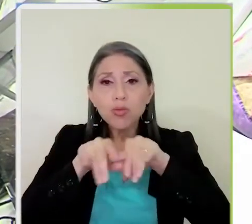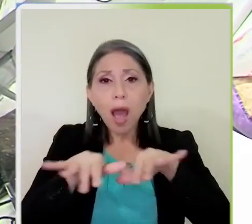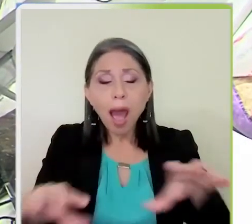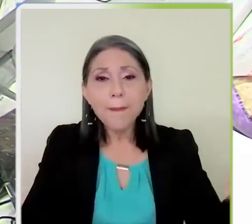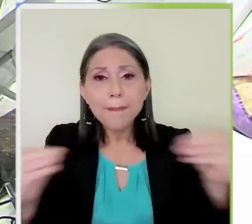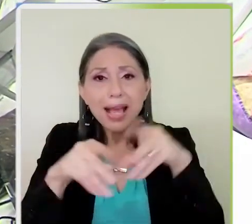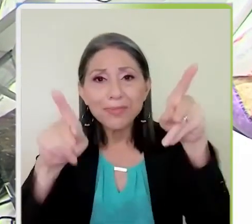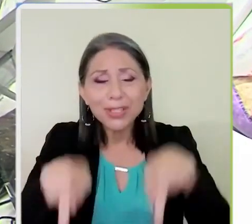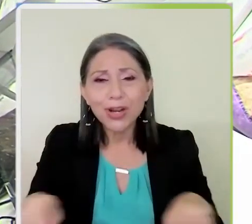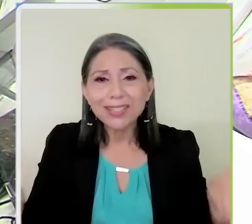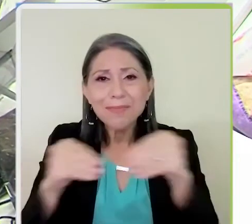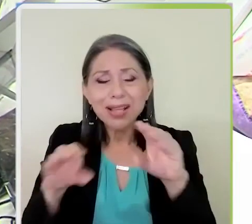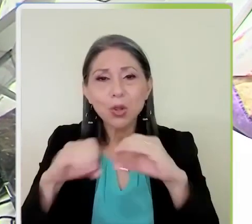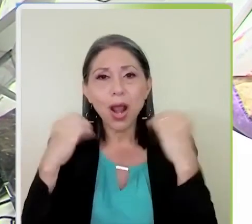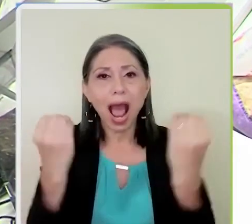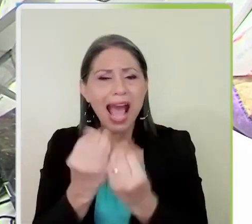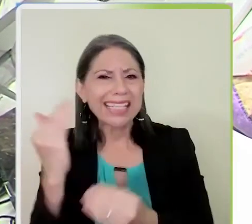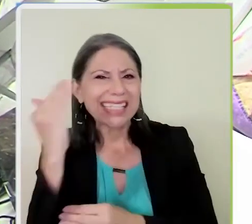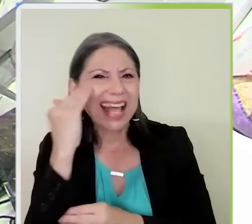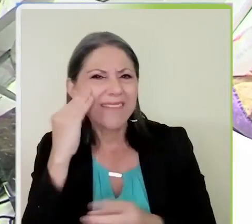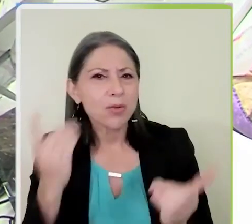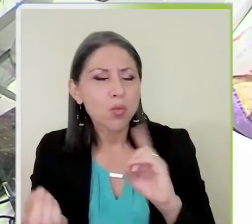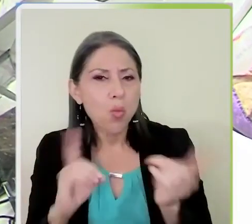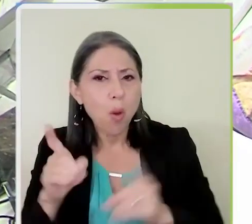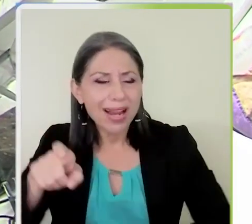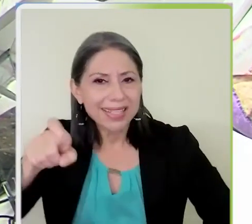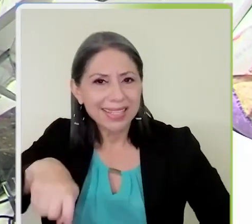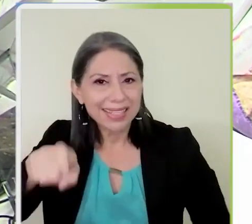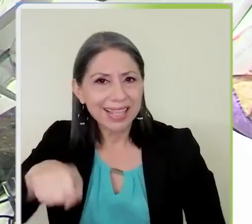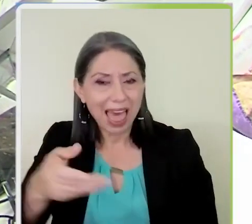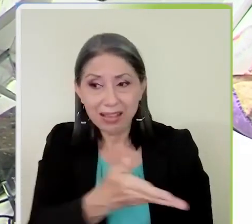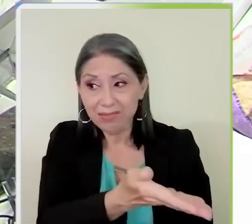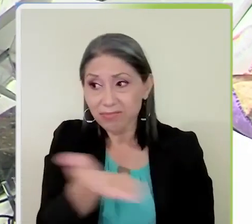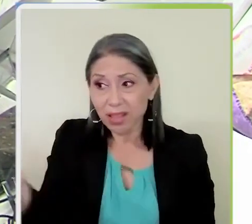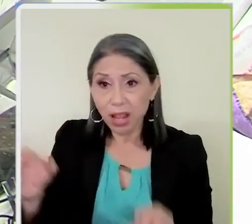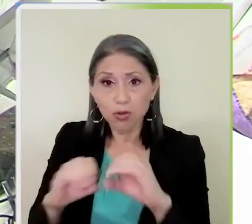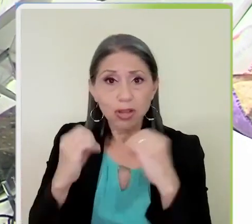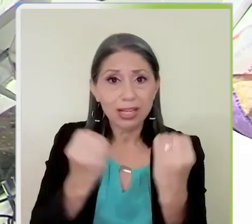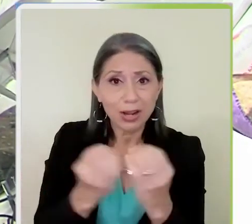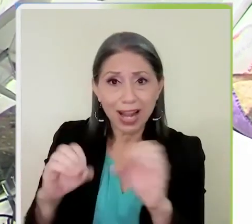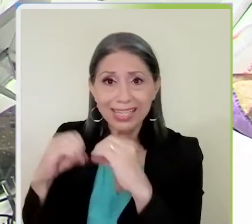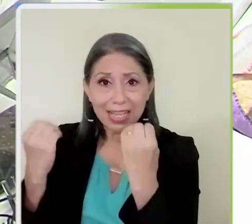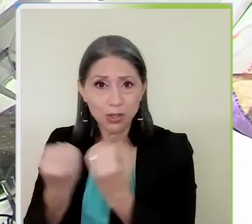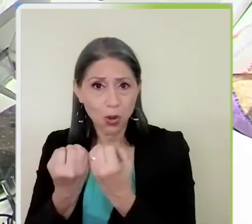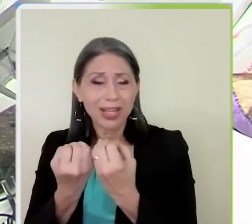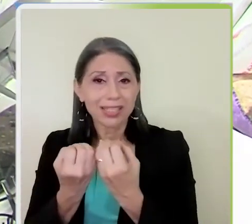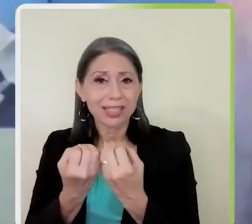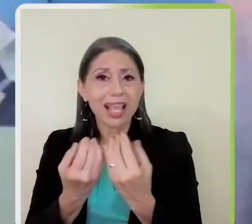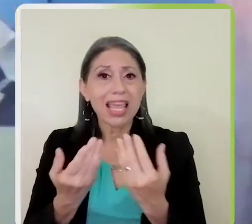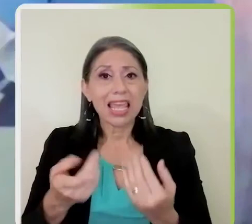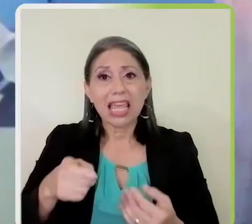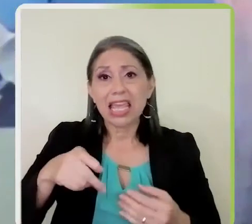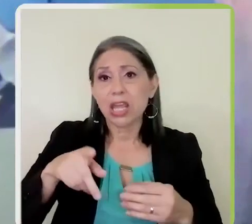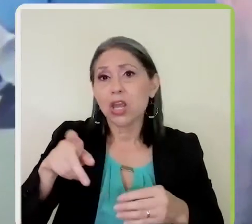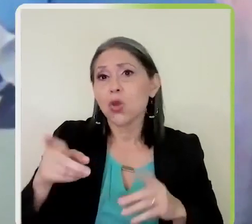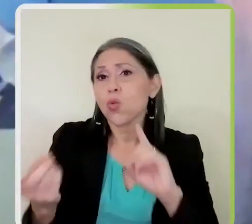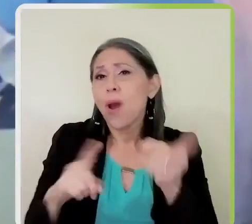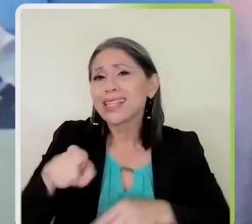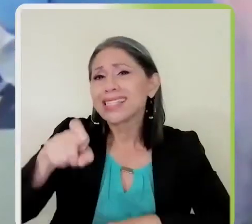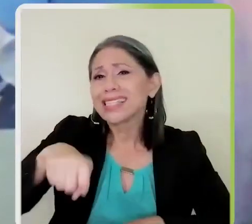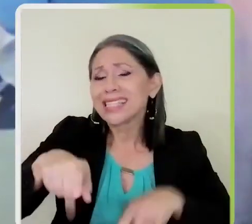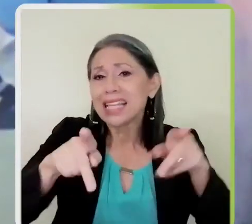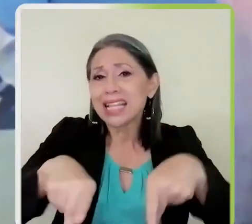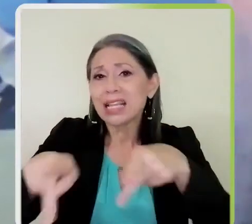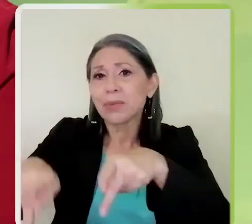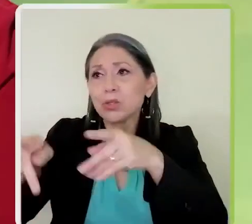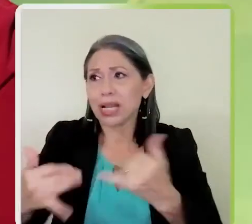muchísimas más organizaciones y conocer más a fondo sobre cuáles eran las necesidades de que las organizaciones y las personas tenían en medio de esta